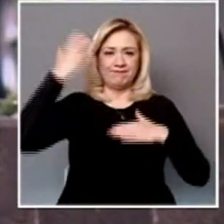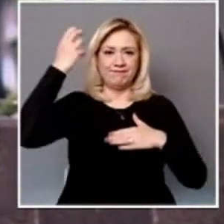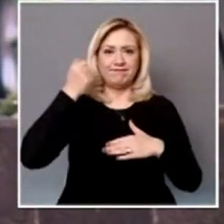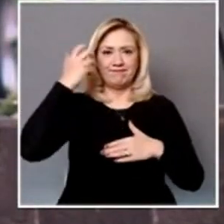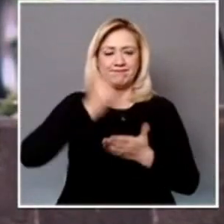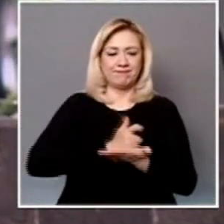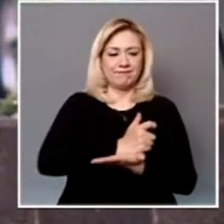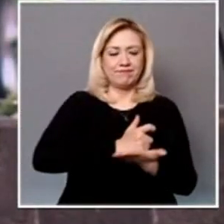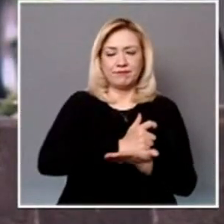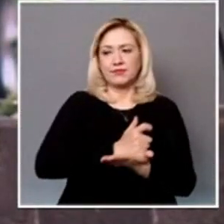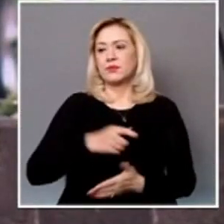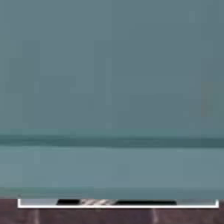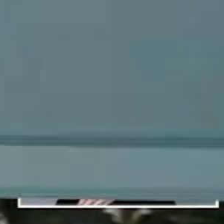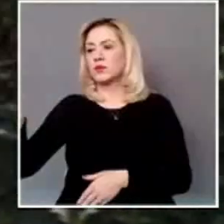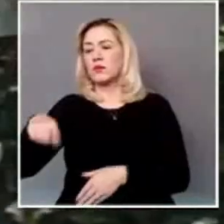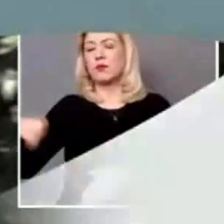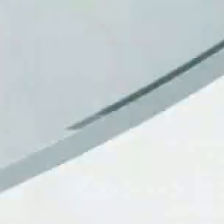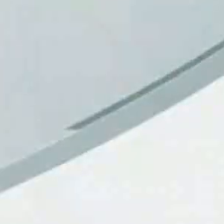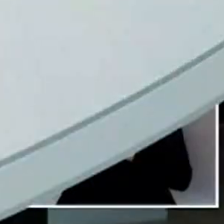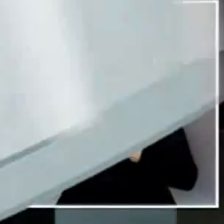de los pensionados.